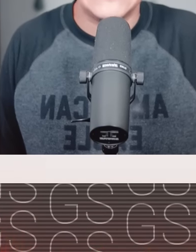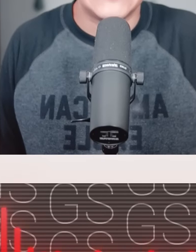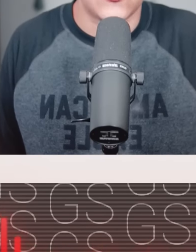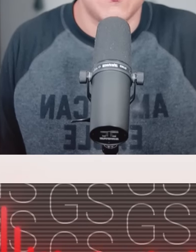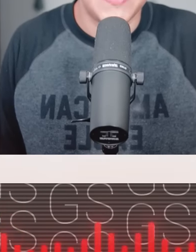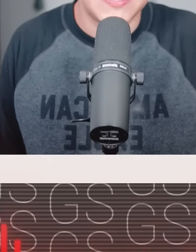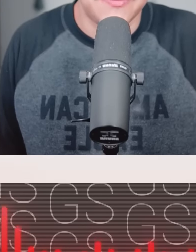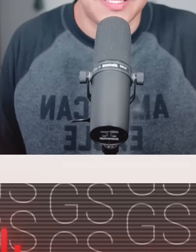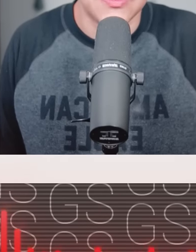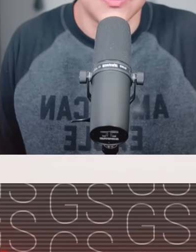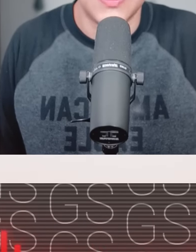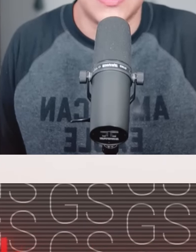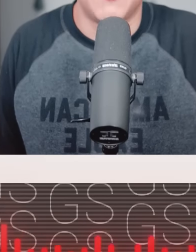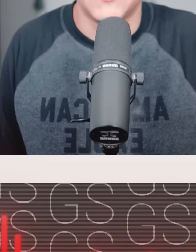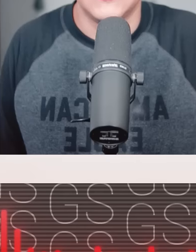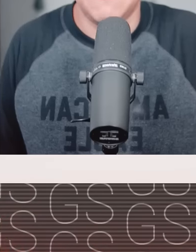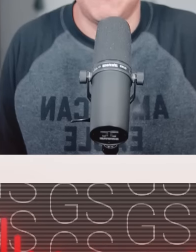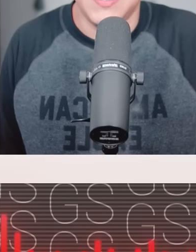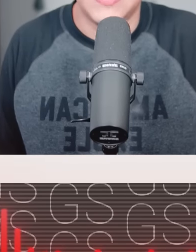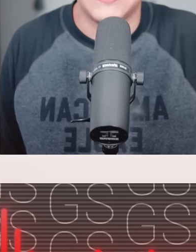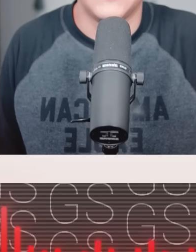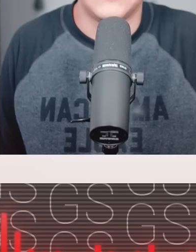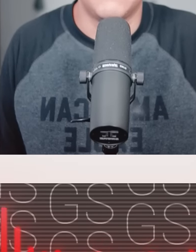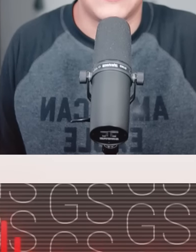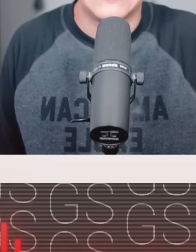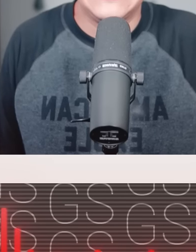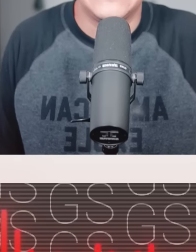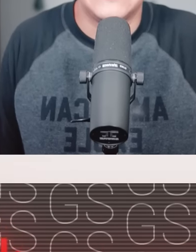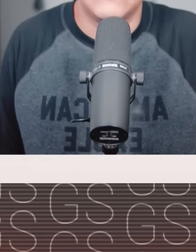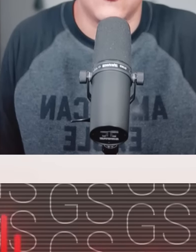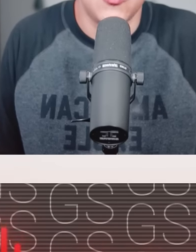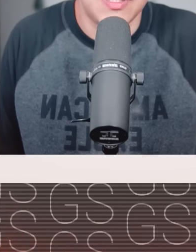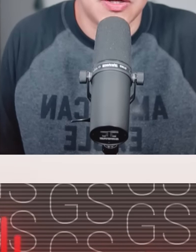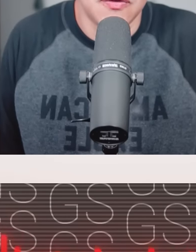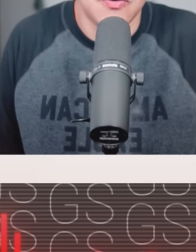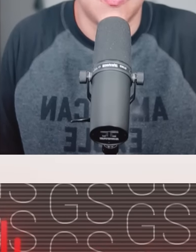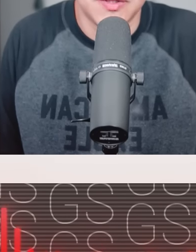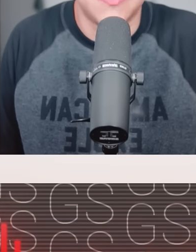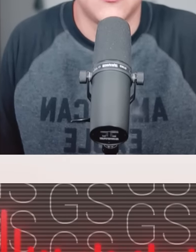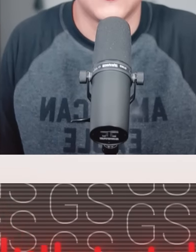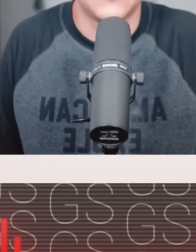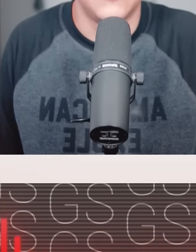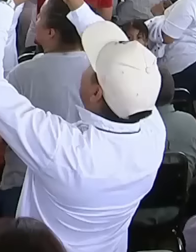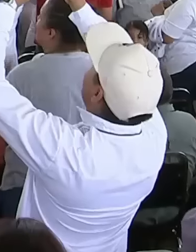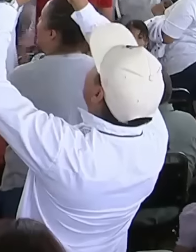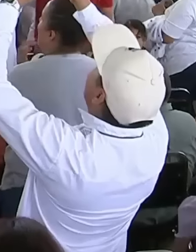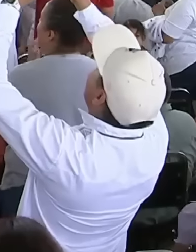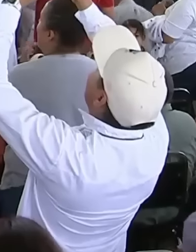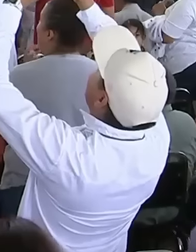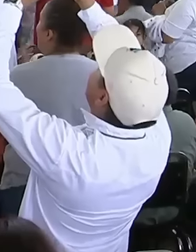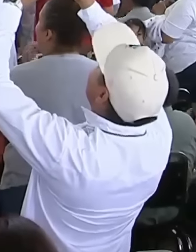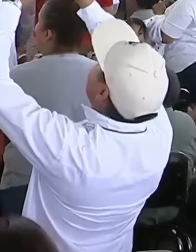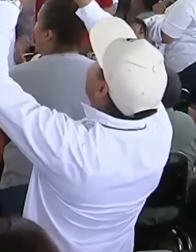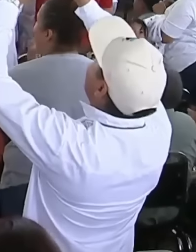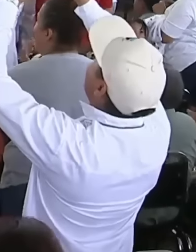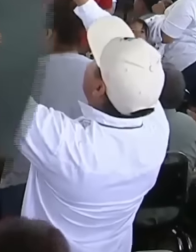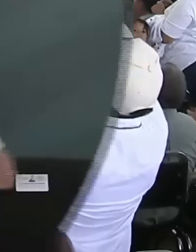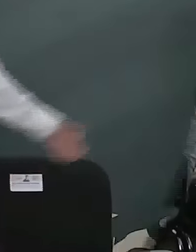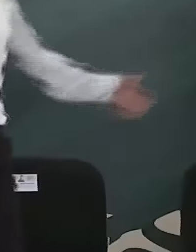e interrumpe este evento, y el presidente pide que la dejen hablar y le den un micrófono. Vamos a ver lo que sucedió.